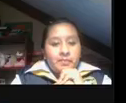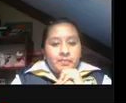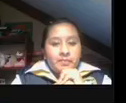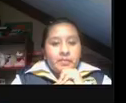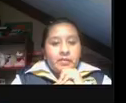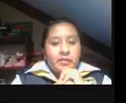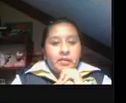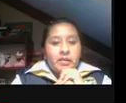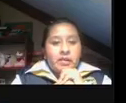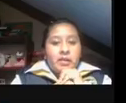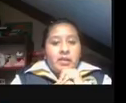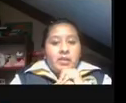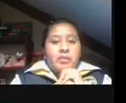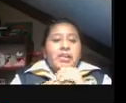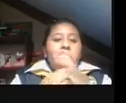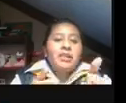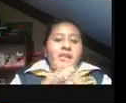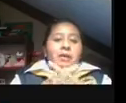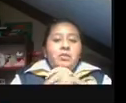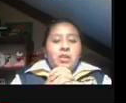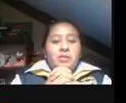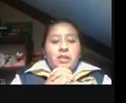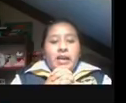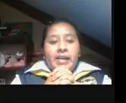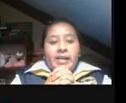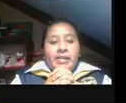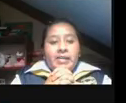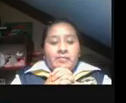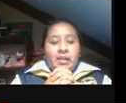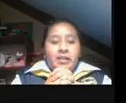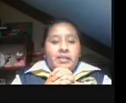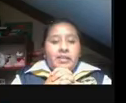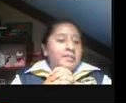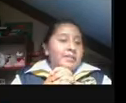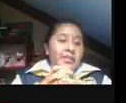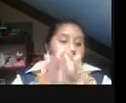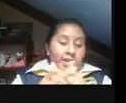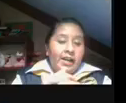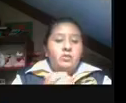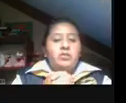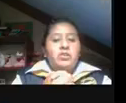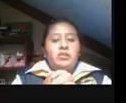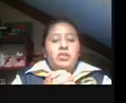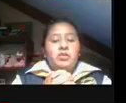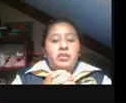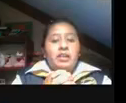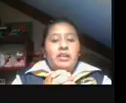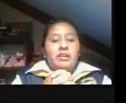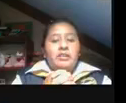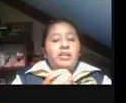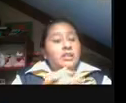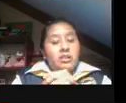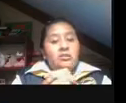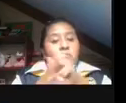favor. Por ejemplo, aquí vamos a observar, aquí tengo acá